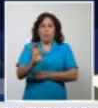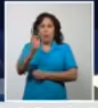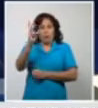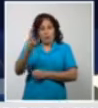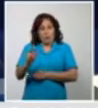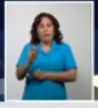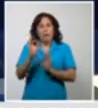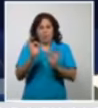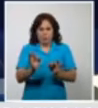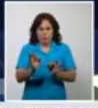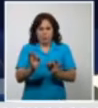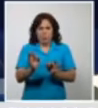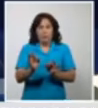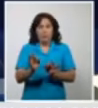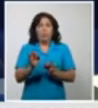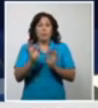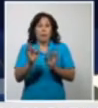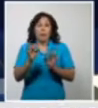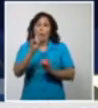Por lo tanto, el